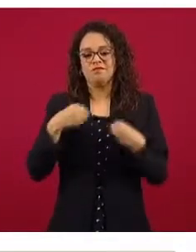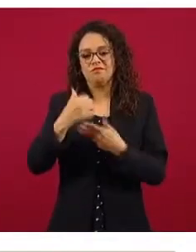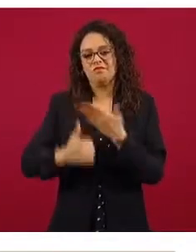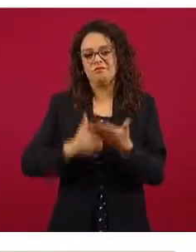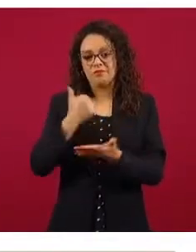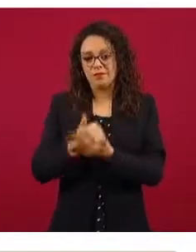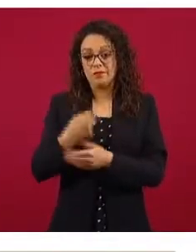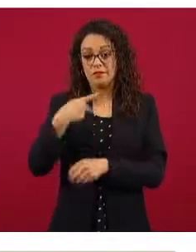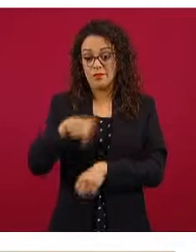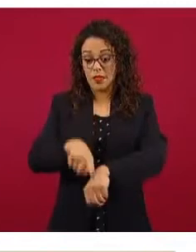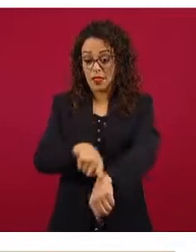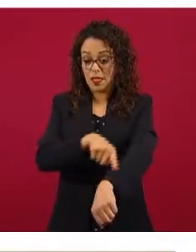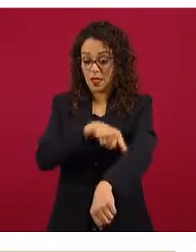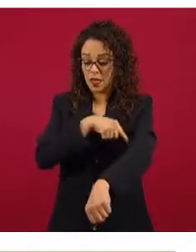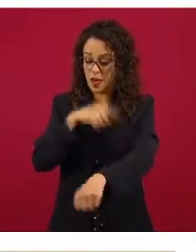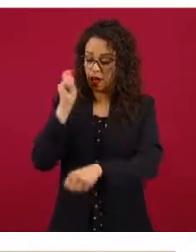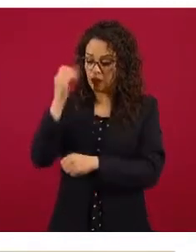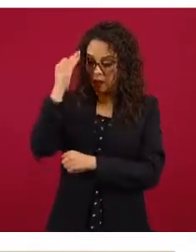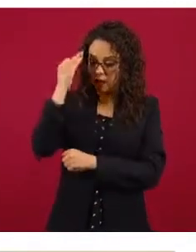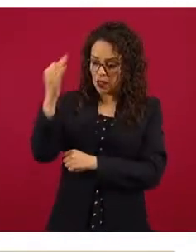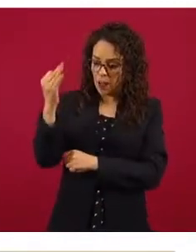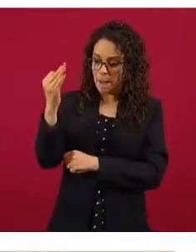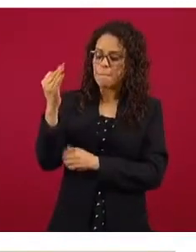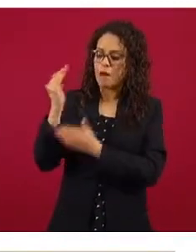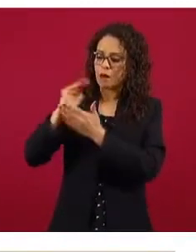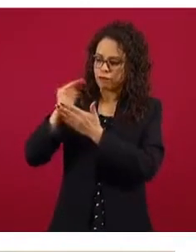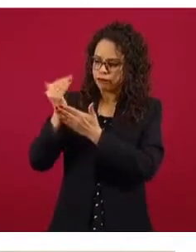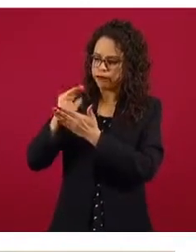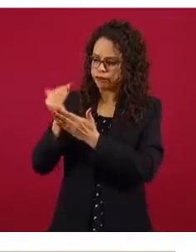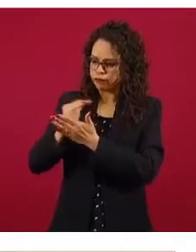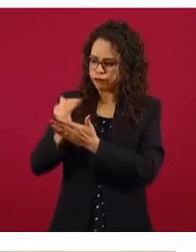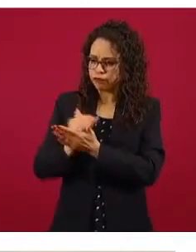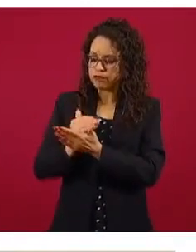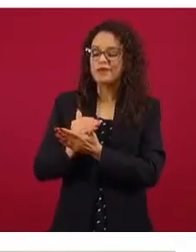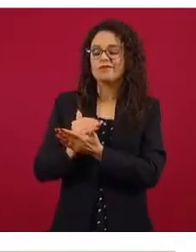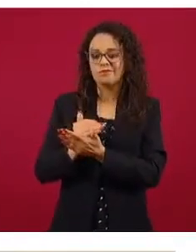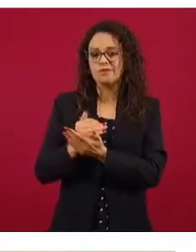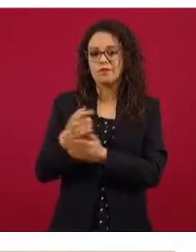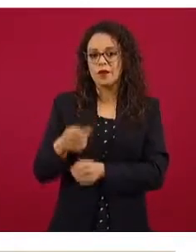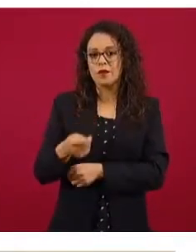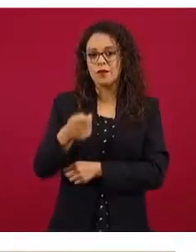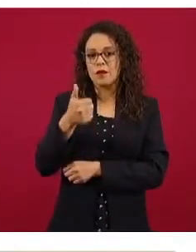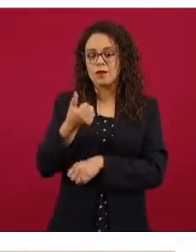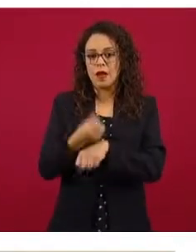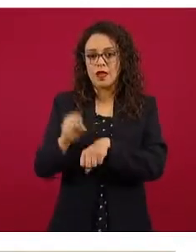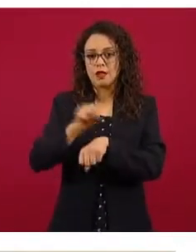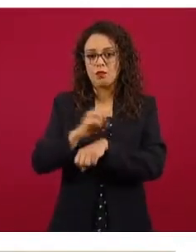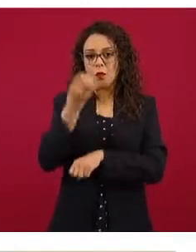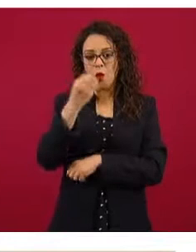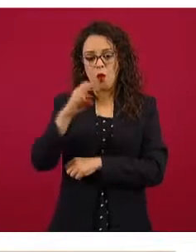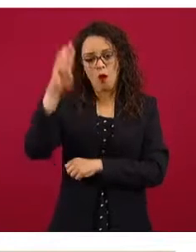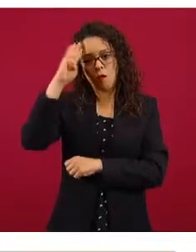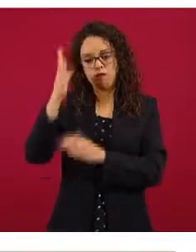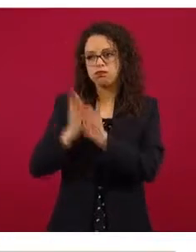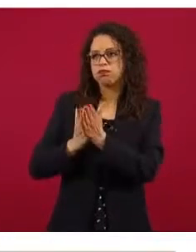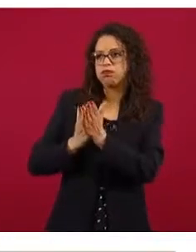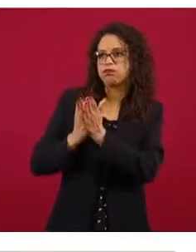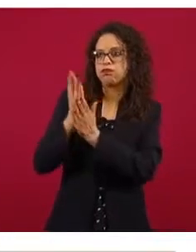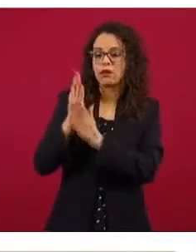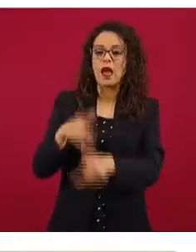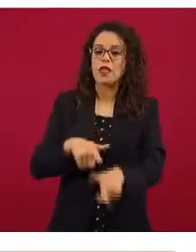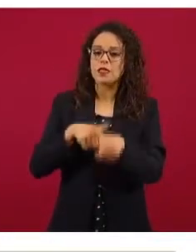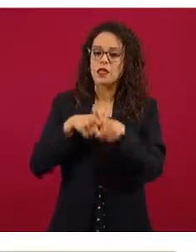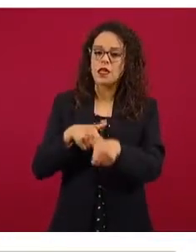largo de reducción tuvimos este incremento justamente en la primera semana de octubre, siguió aumentando, pero también vemos